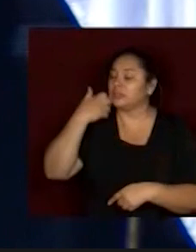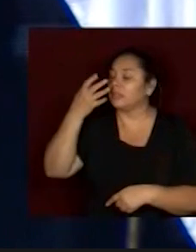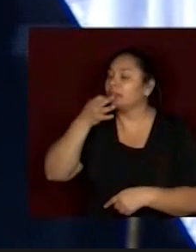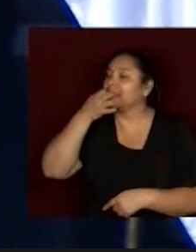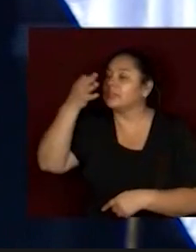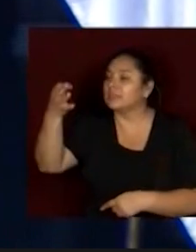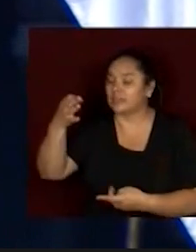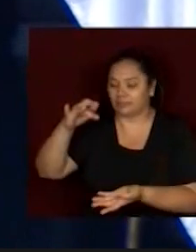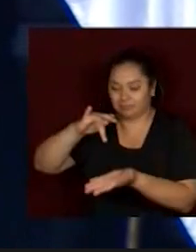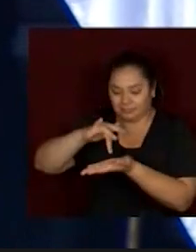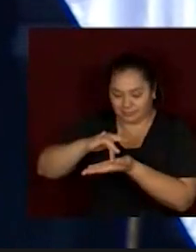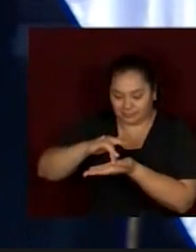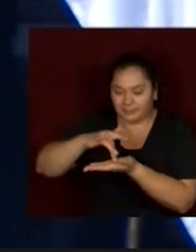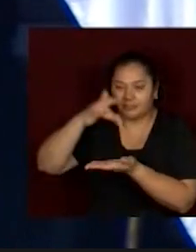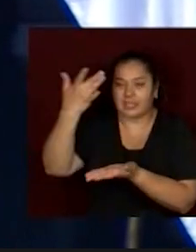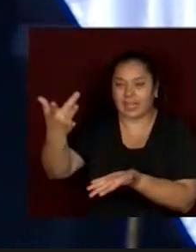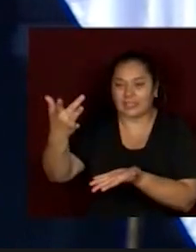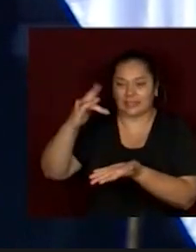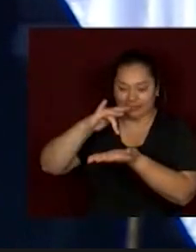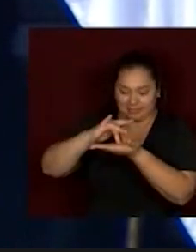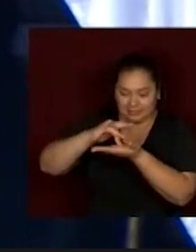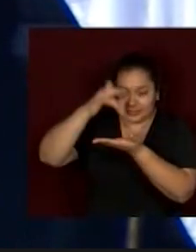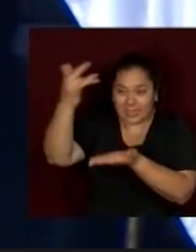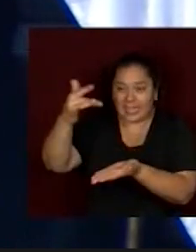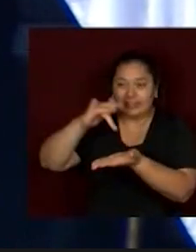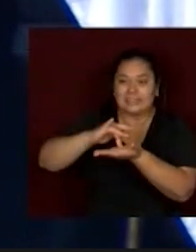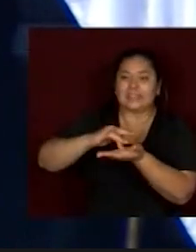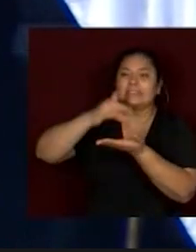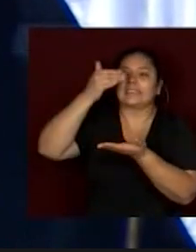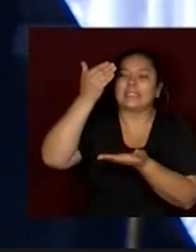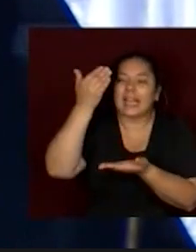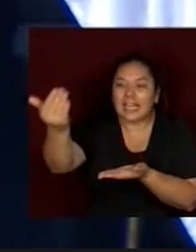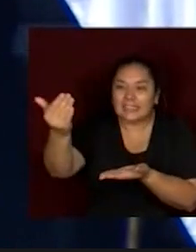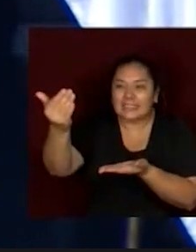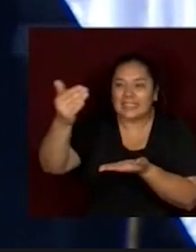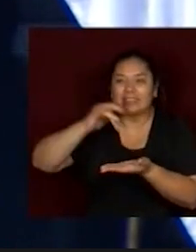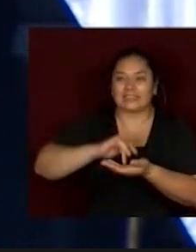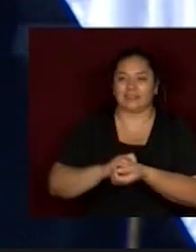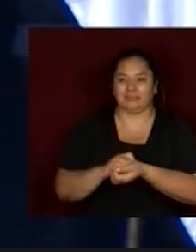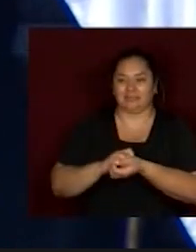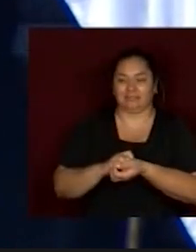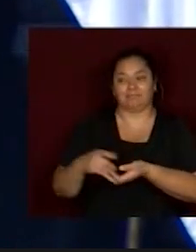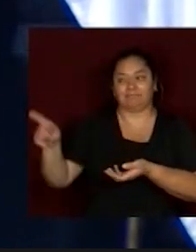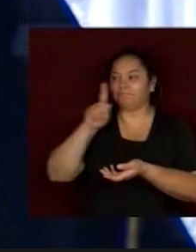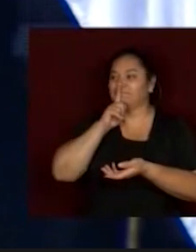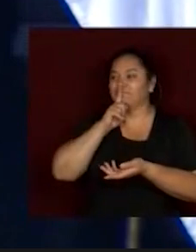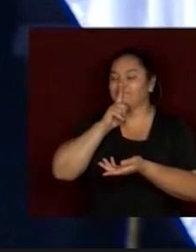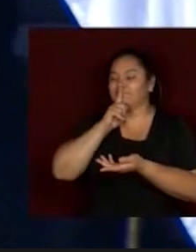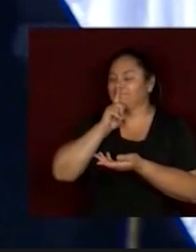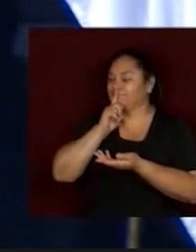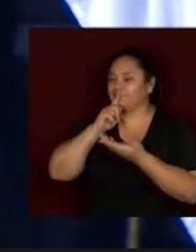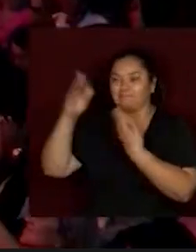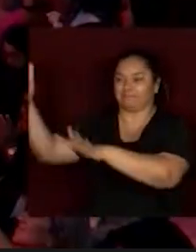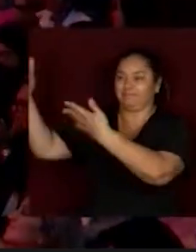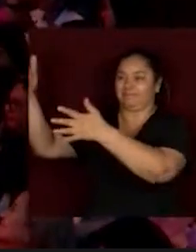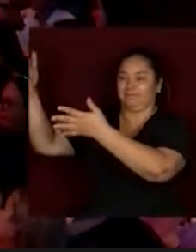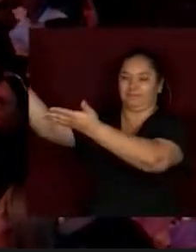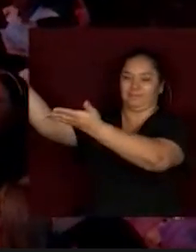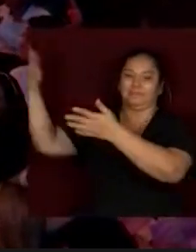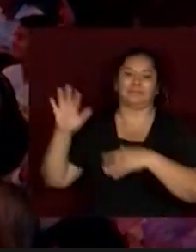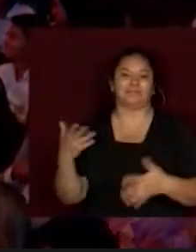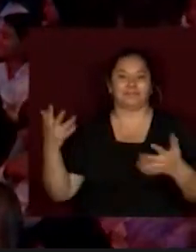informe tiene razón el rector la universidad de Guadalajara sirve y seguirá sirviendo a la sociedad